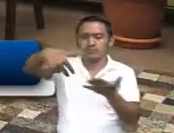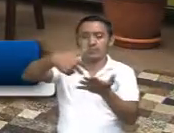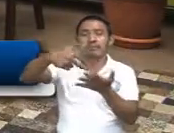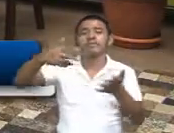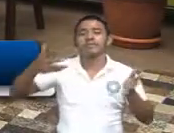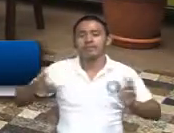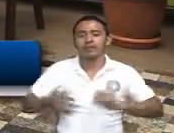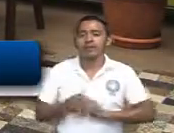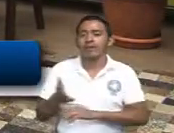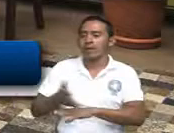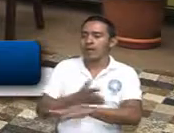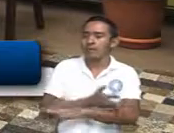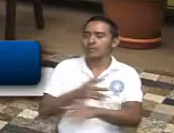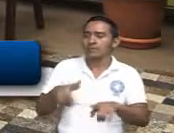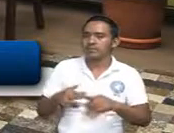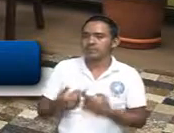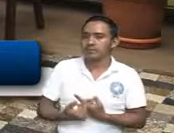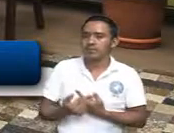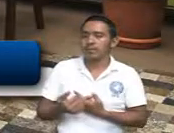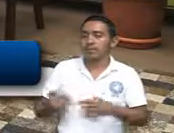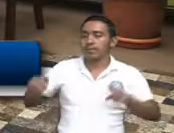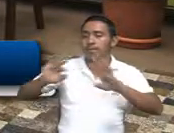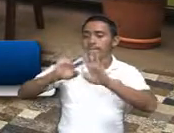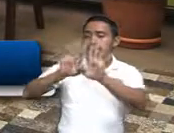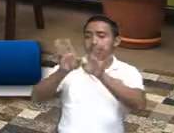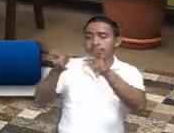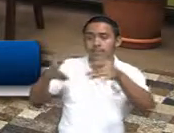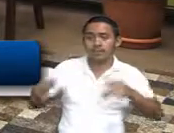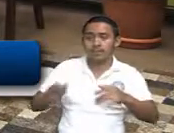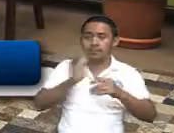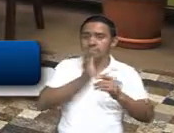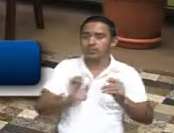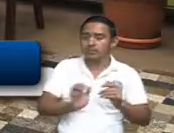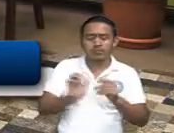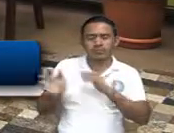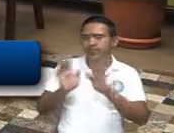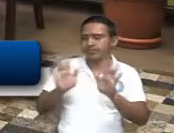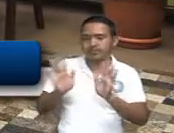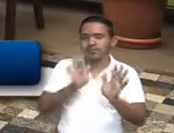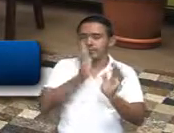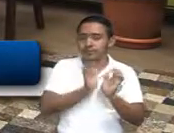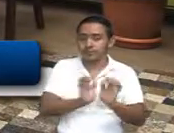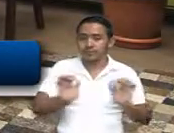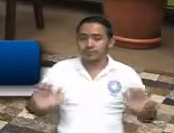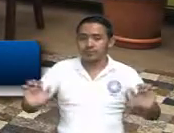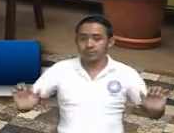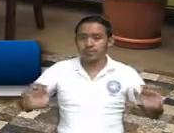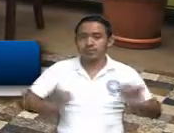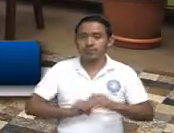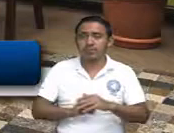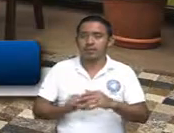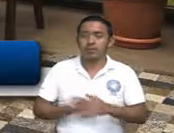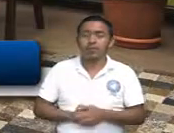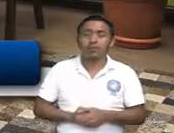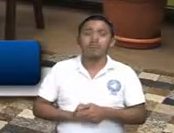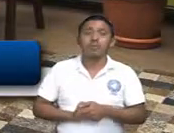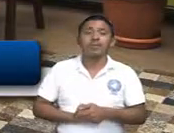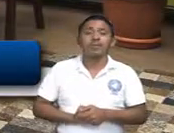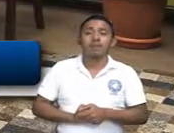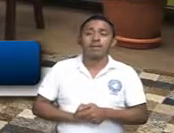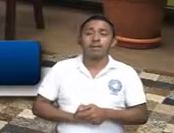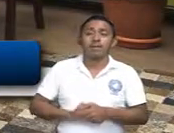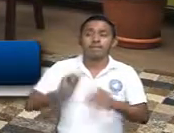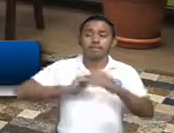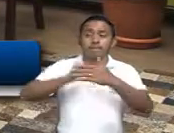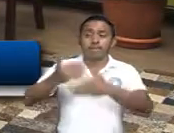autor que las mujeres o mejor dicho los niños que nacieron de madres que tuvieron problemas como el